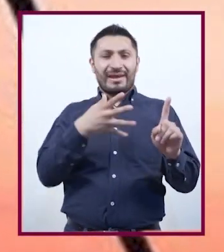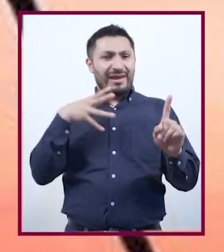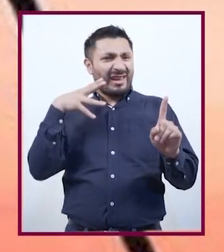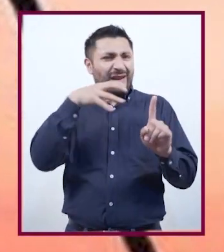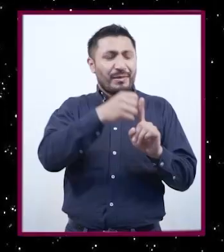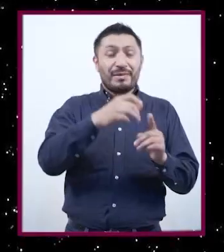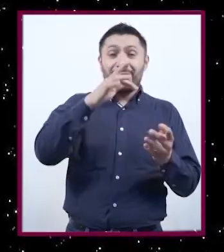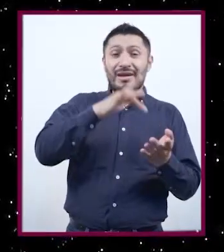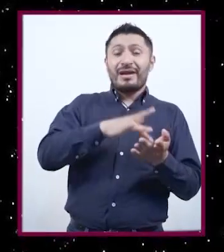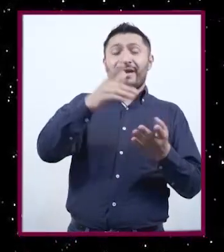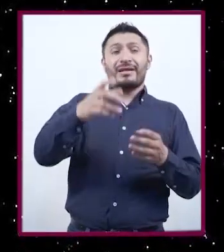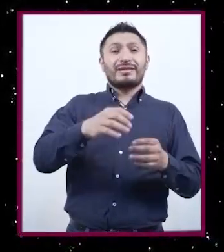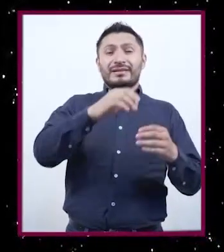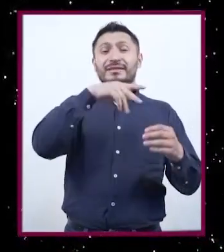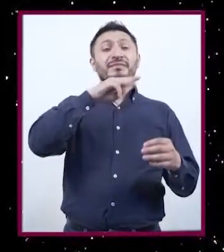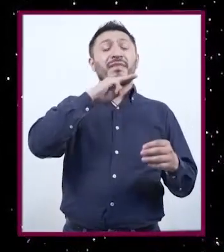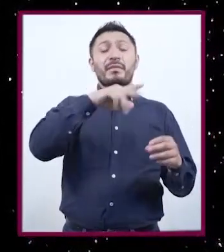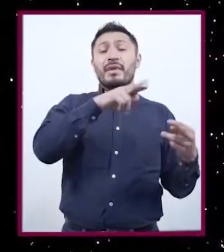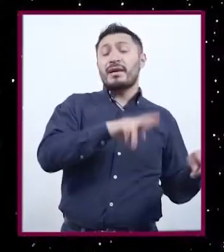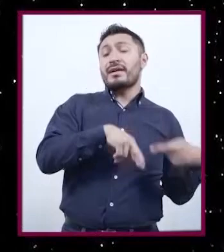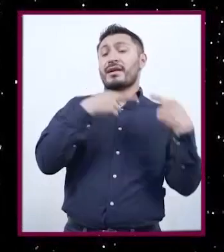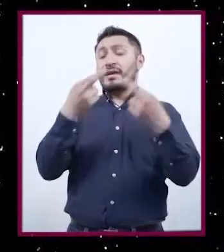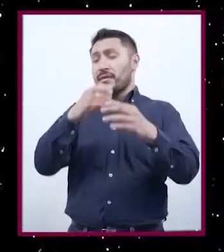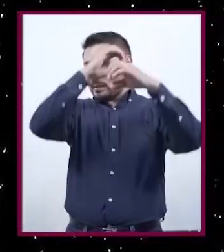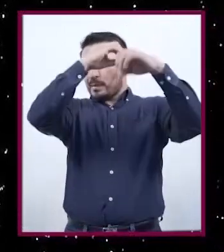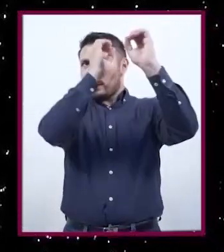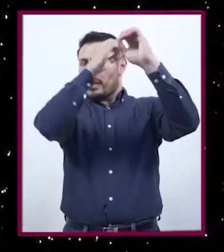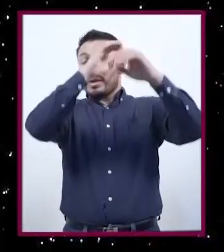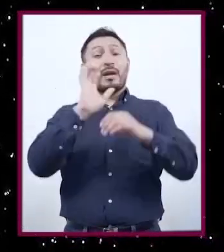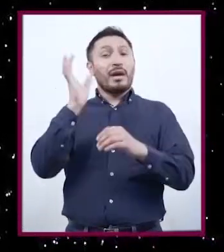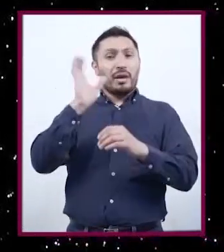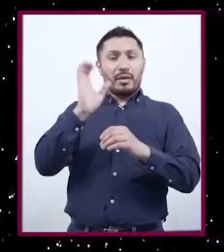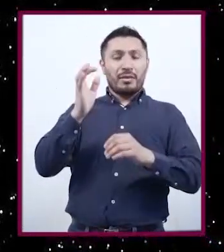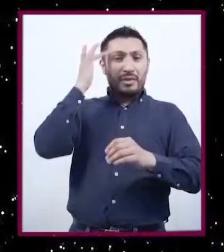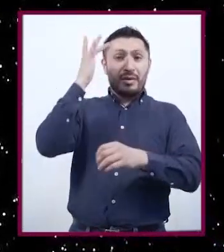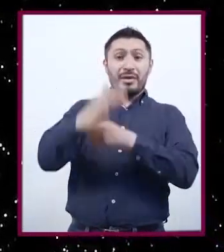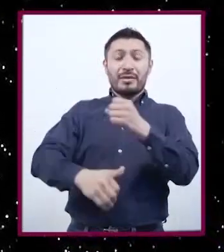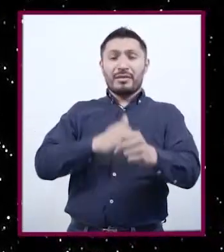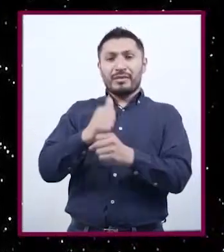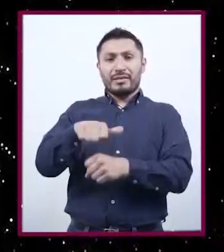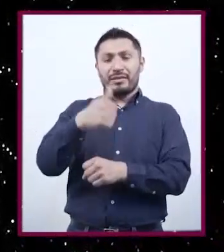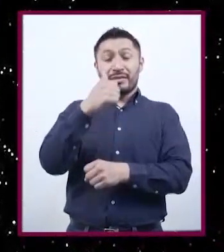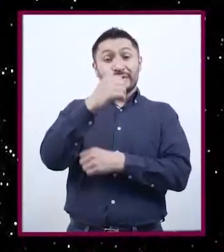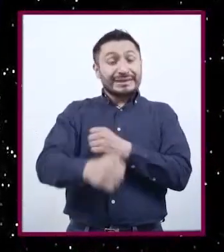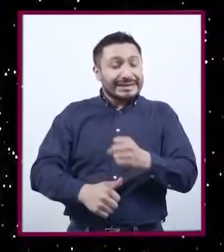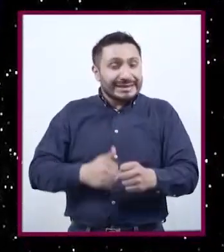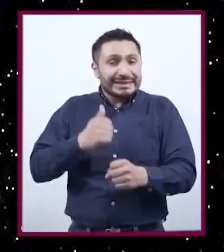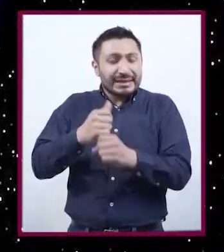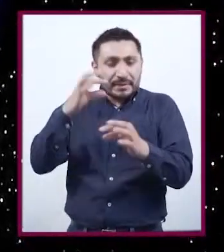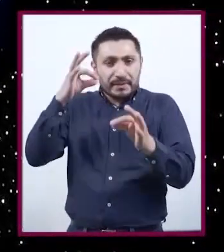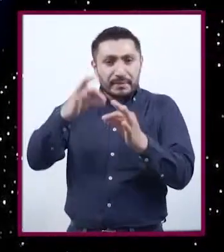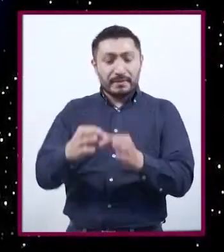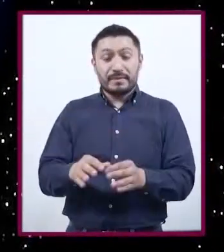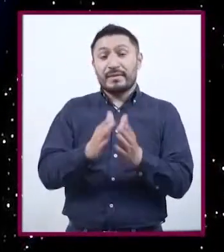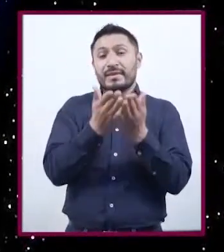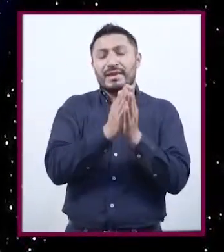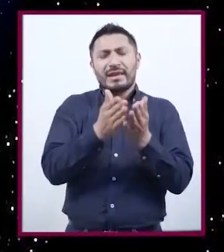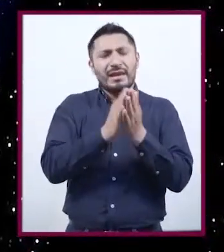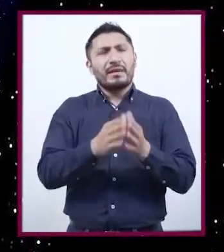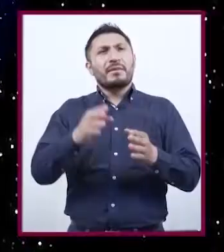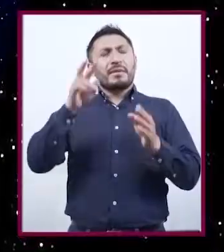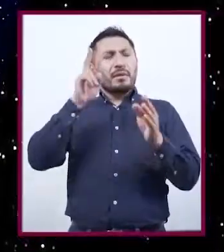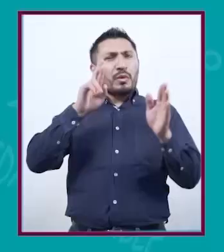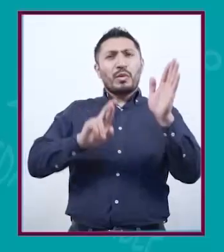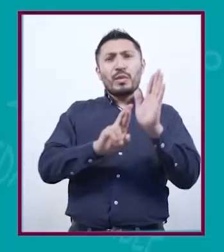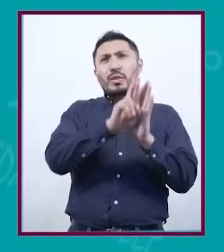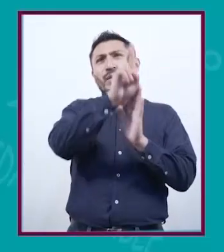el objetivo al que quería llegar gracias al telescopio que le regaló su madre. Cuando tuvo 11 años y fue a través del libro Hacia los